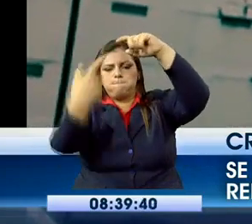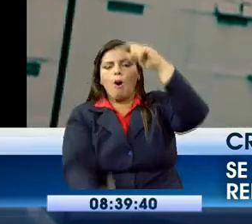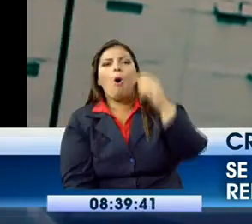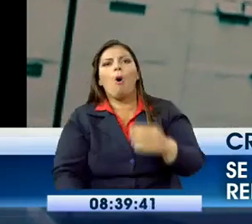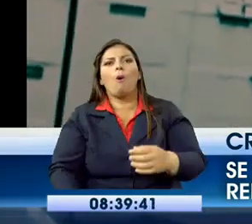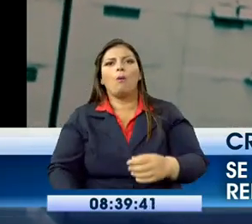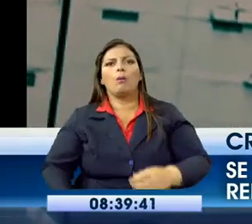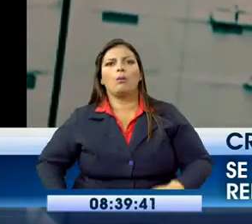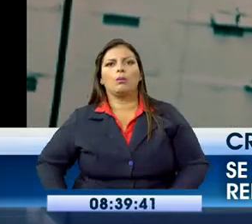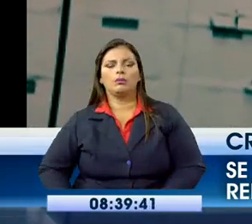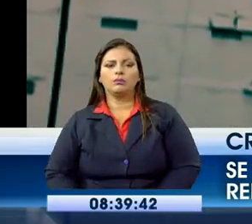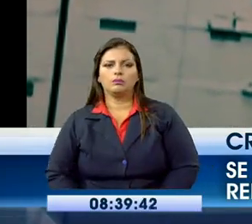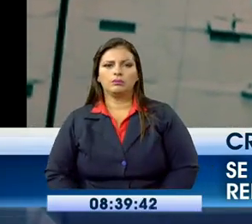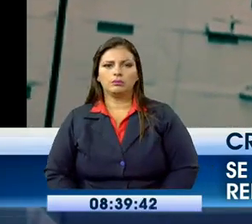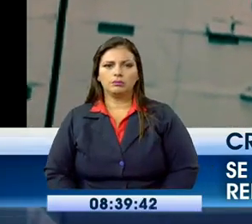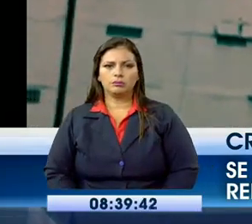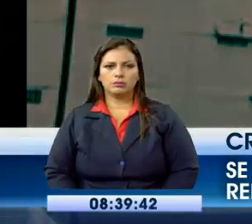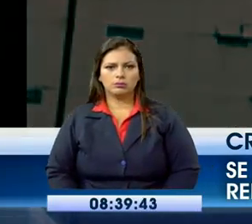¡Wow! ¡Qué